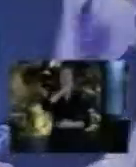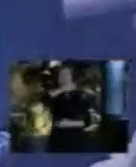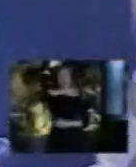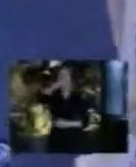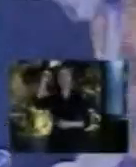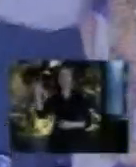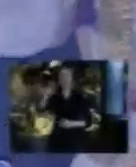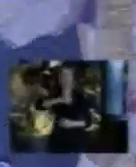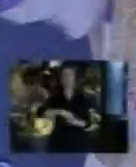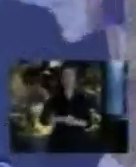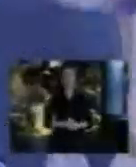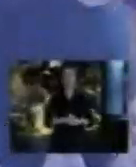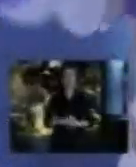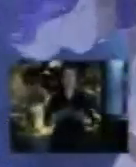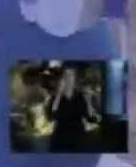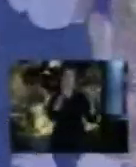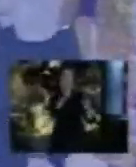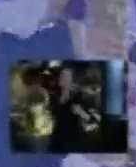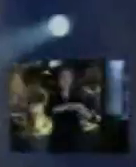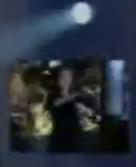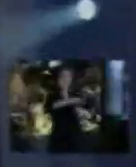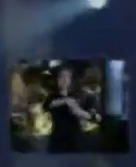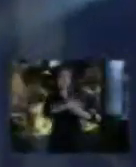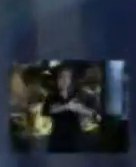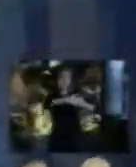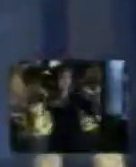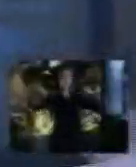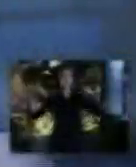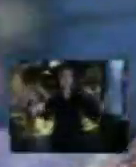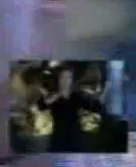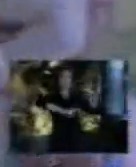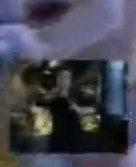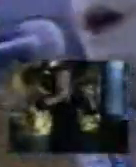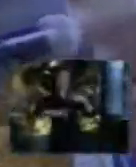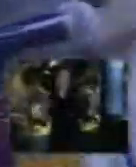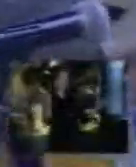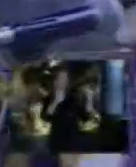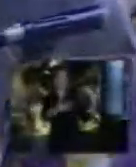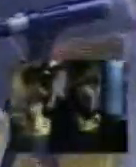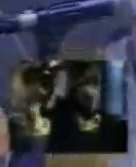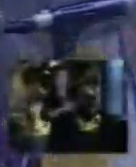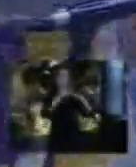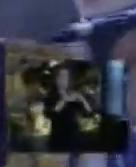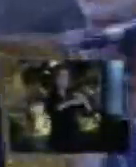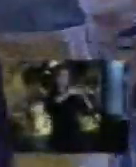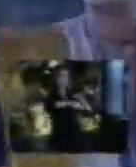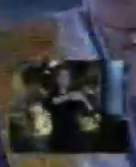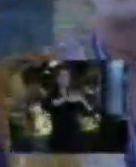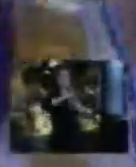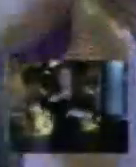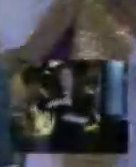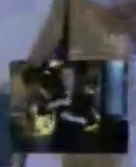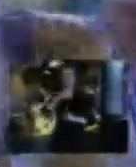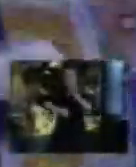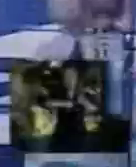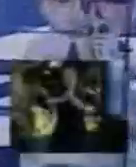capital, abre ya desde la isleta tus puertas y deja que entren por ella los mares. No quiero correr